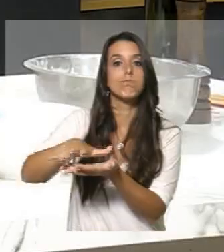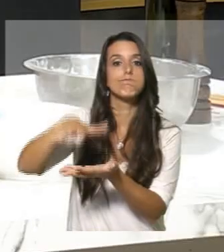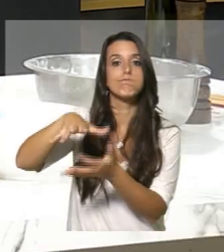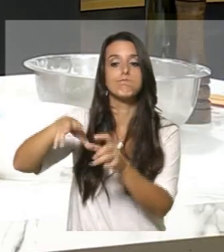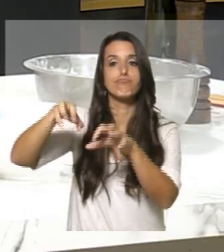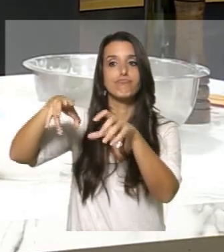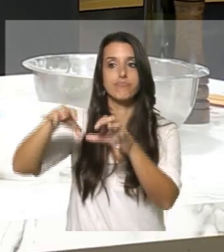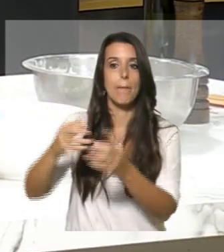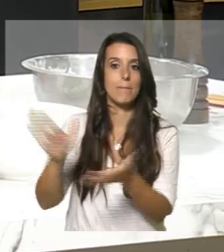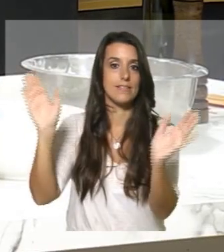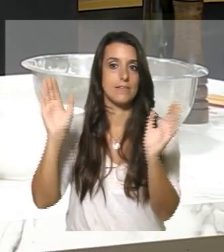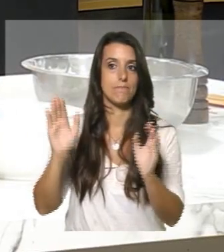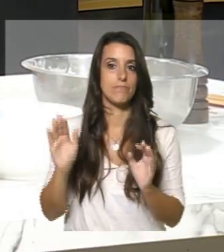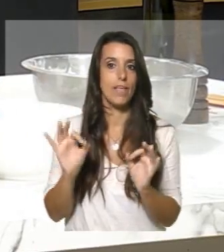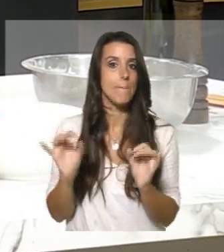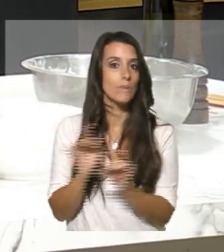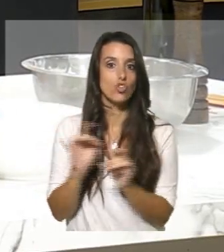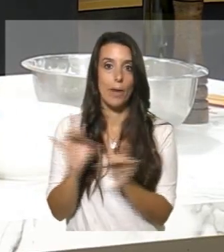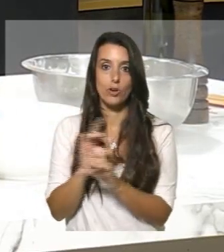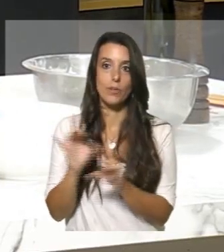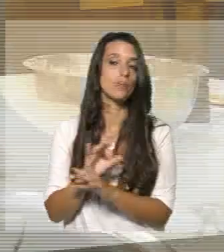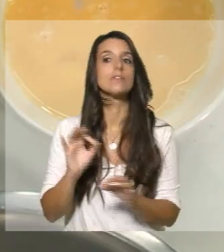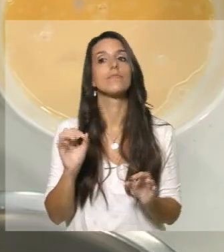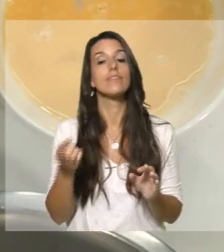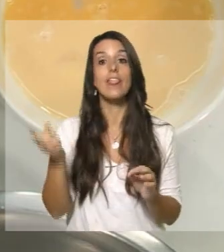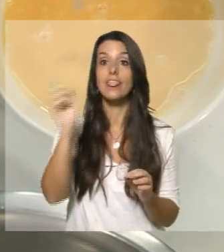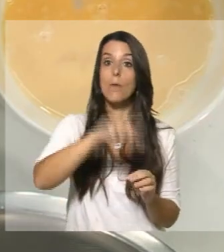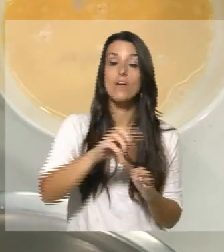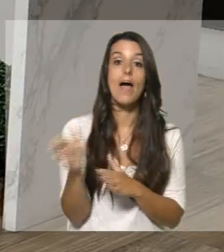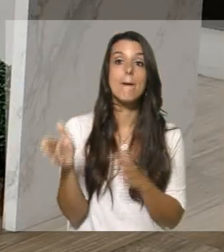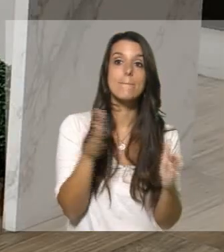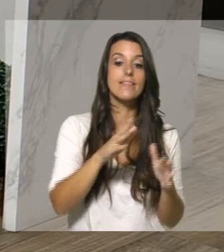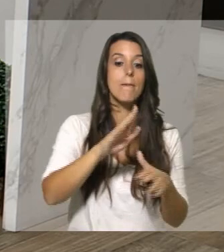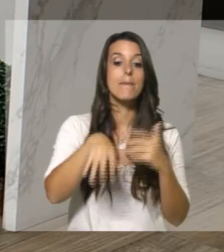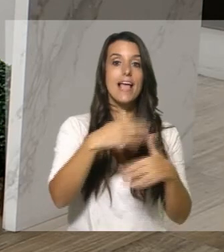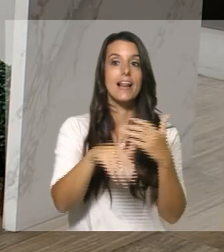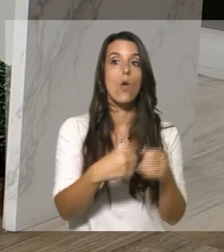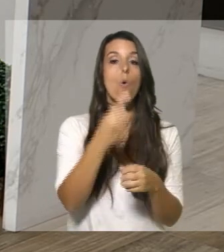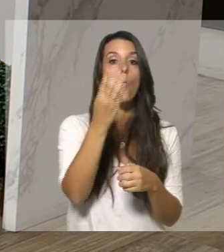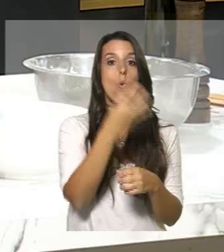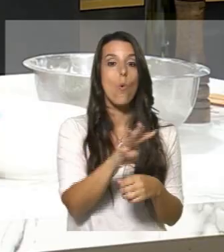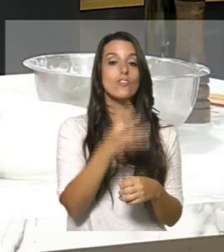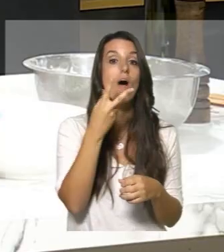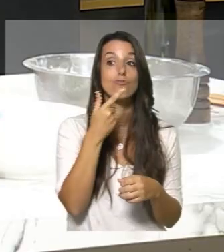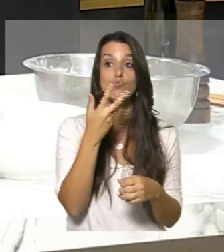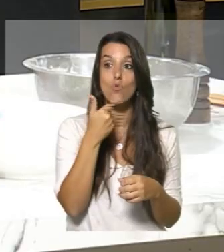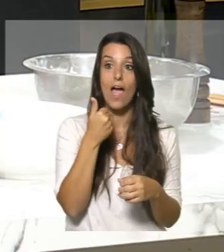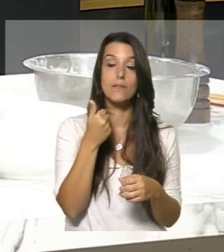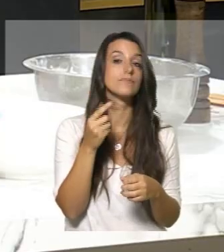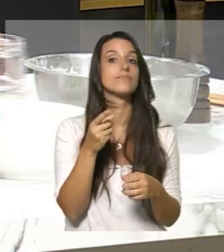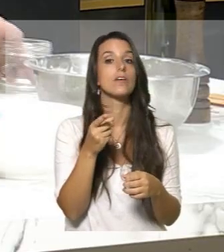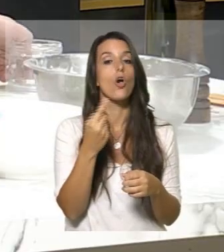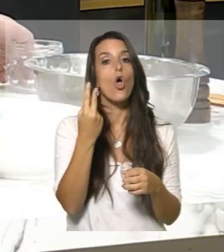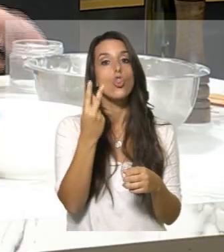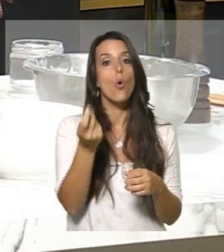con la espuma, prontita para ser utilizada. Después aparte vamos a mezclar 1/4 taza de azúcar que la tengo acá,